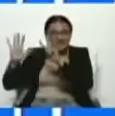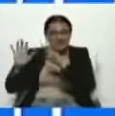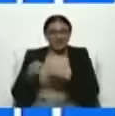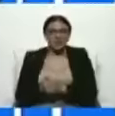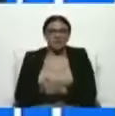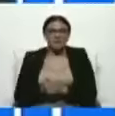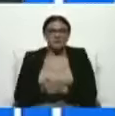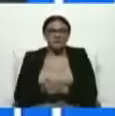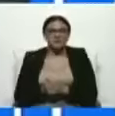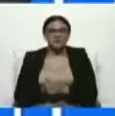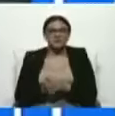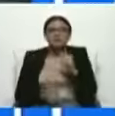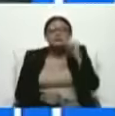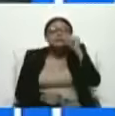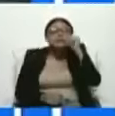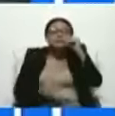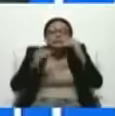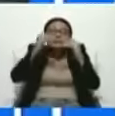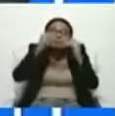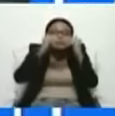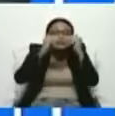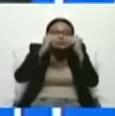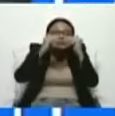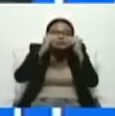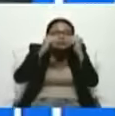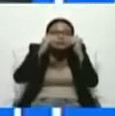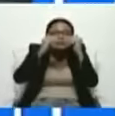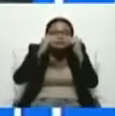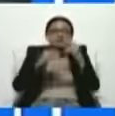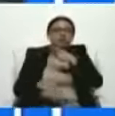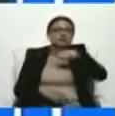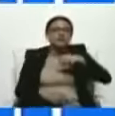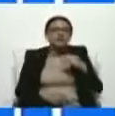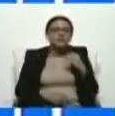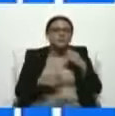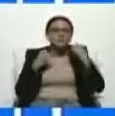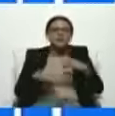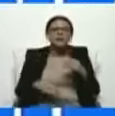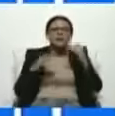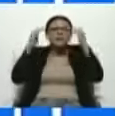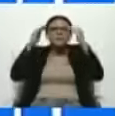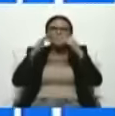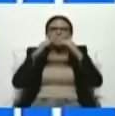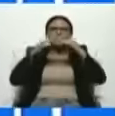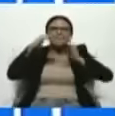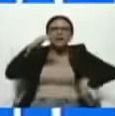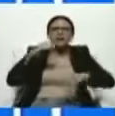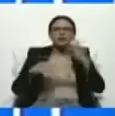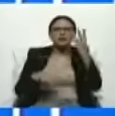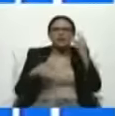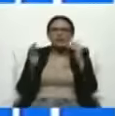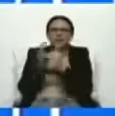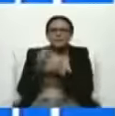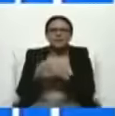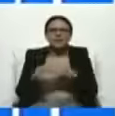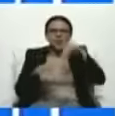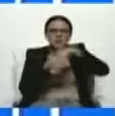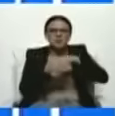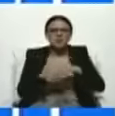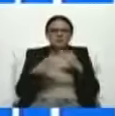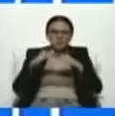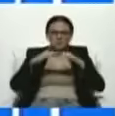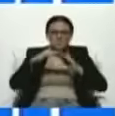por unas pocas décimas, menos de 30.000 votos, y el primero en salir a